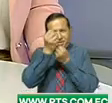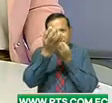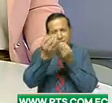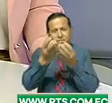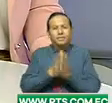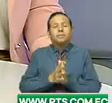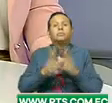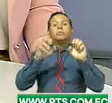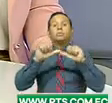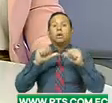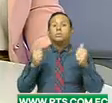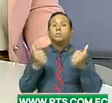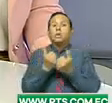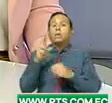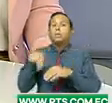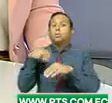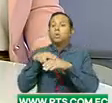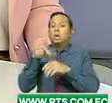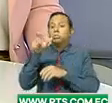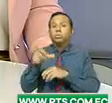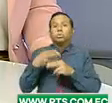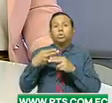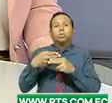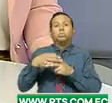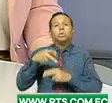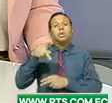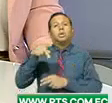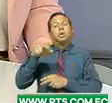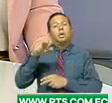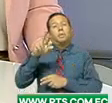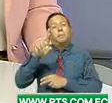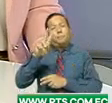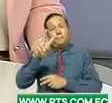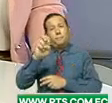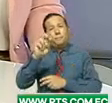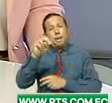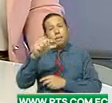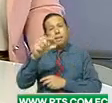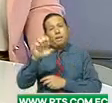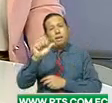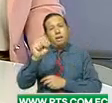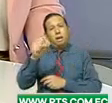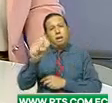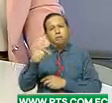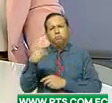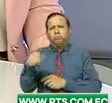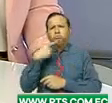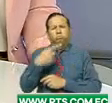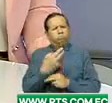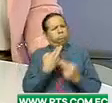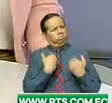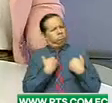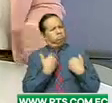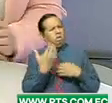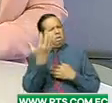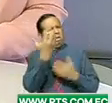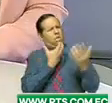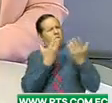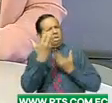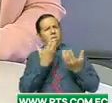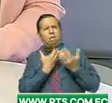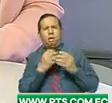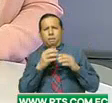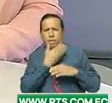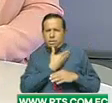Información, el asambleísta de Pachacútic, Ricardo Vanegas, responde las acusaciones del presidente de la Comisión de Fiscalización, quien afirmó